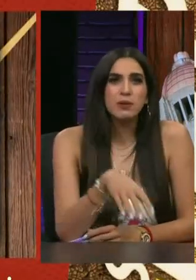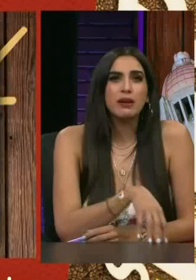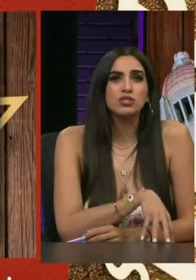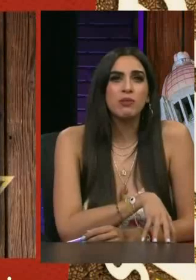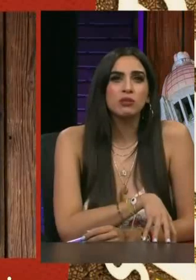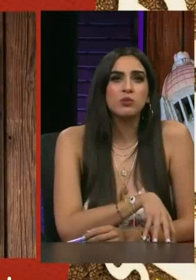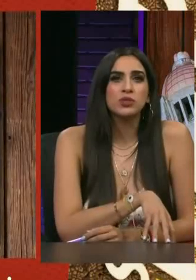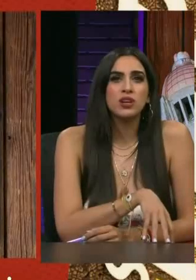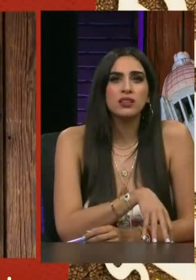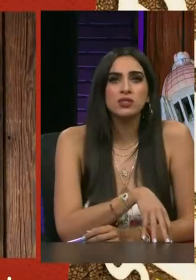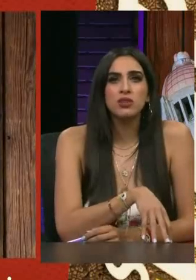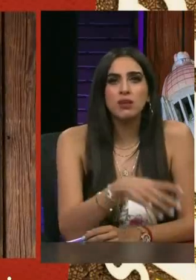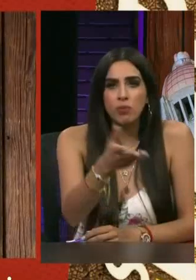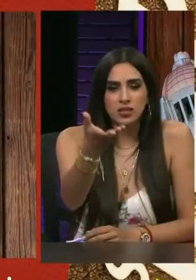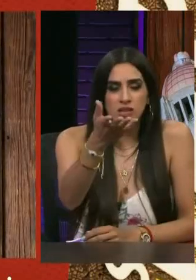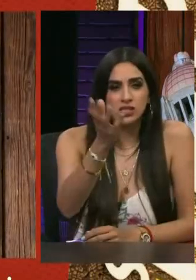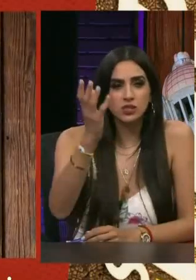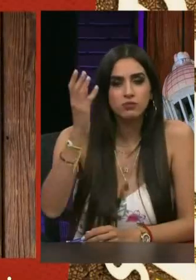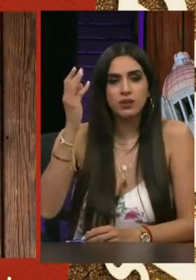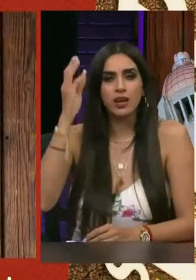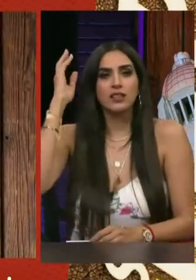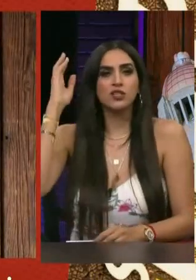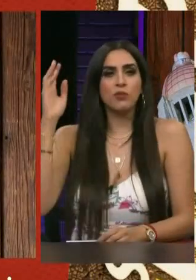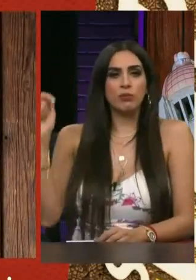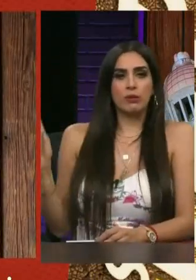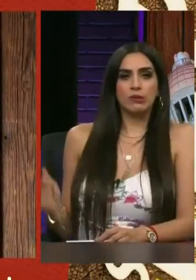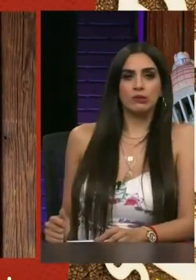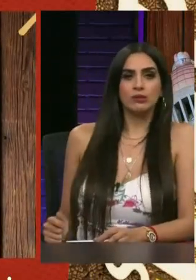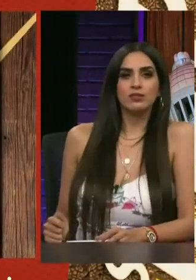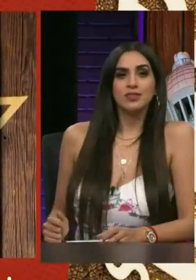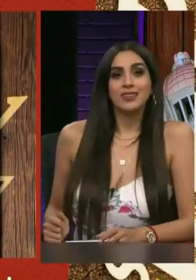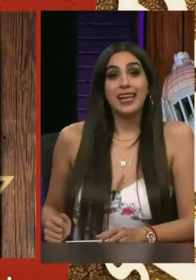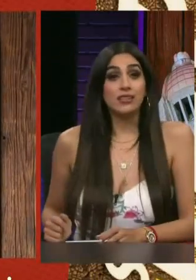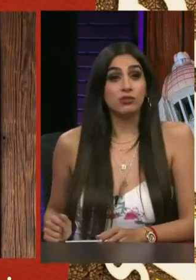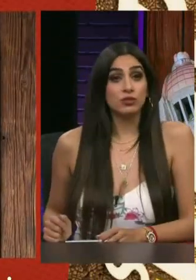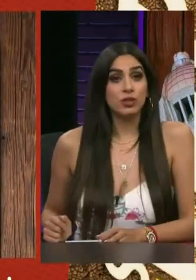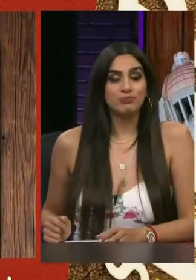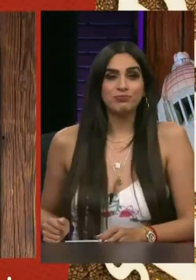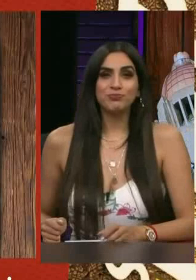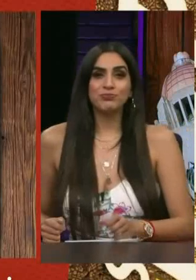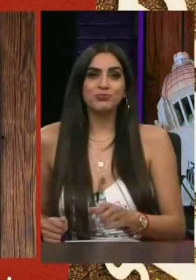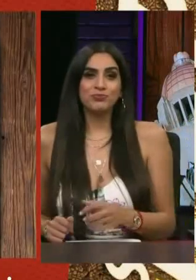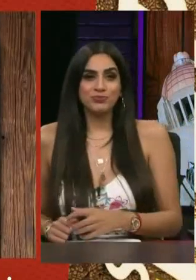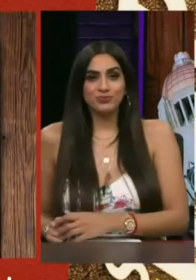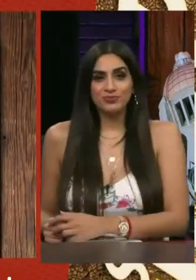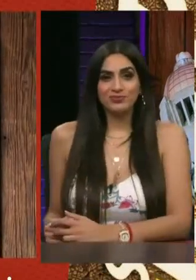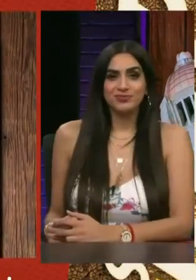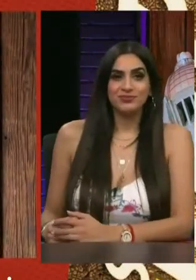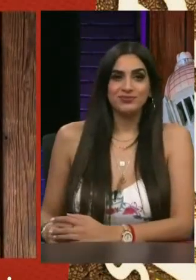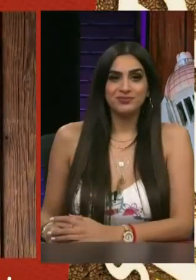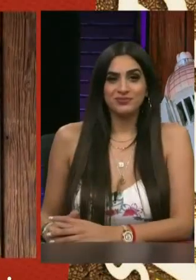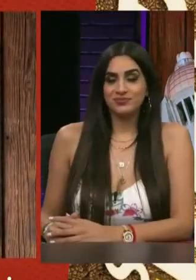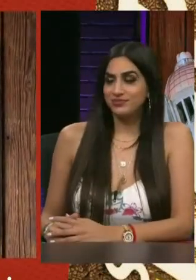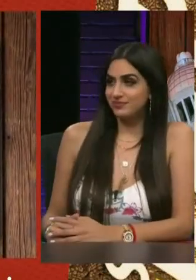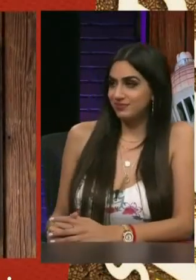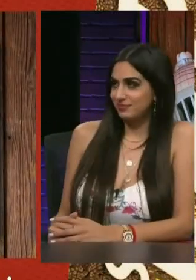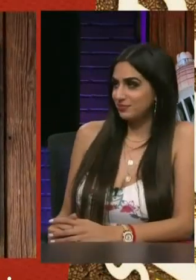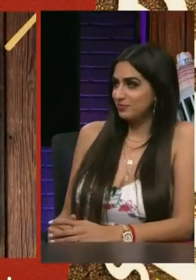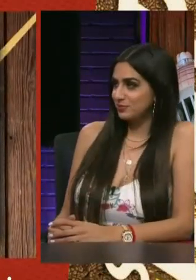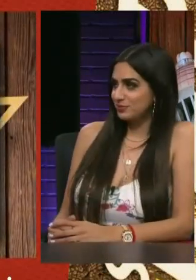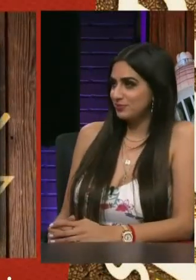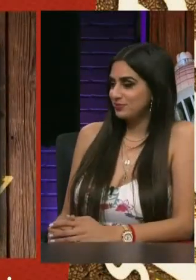en chanclas para que los chamacos se pusieran atención ahí por las clases de Zoom. Que ni atención ponen, pero... Oye, el otro día vi un video